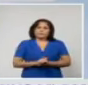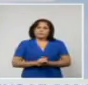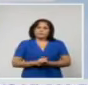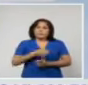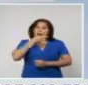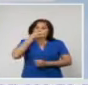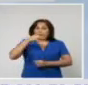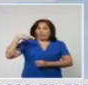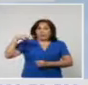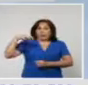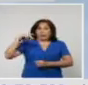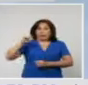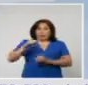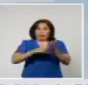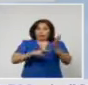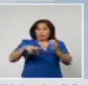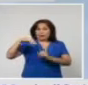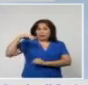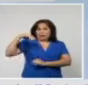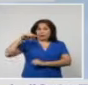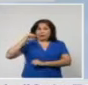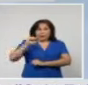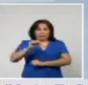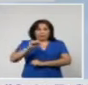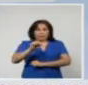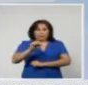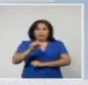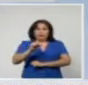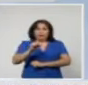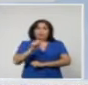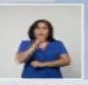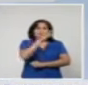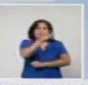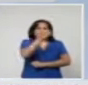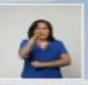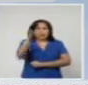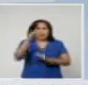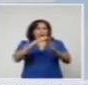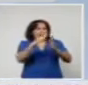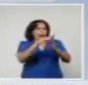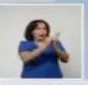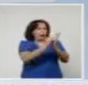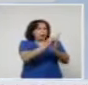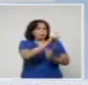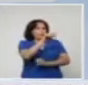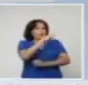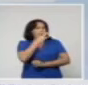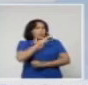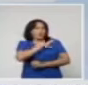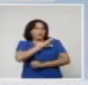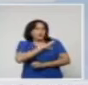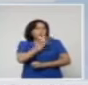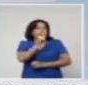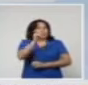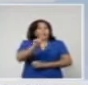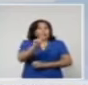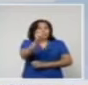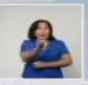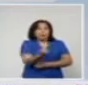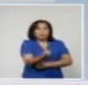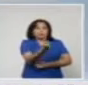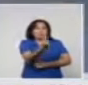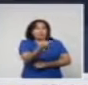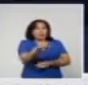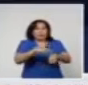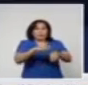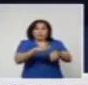del Río se ha hecho un pesquisaje intenso relacionado con este caso y hasta el momento